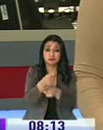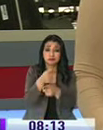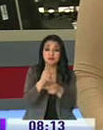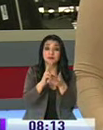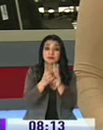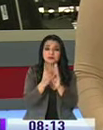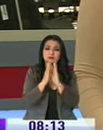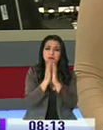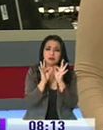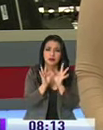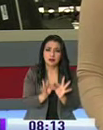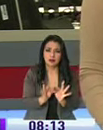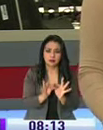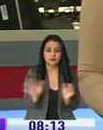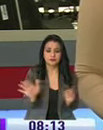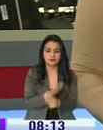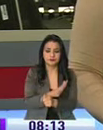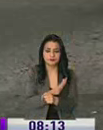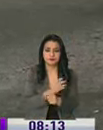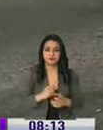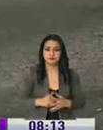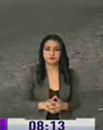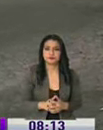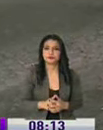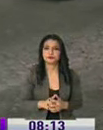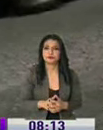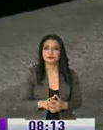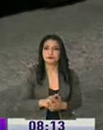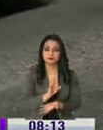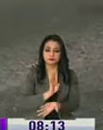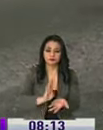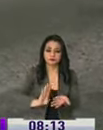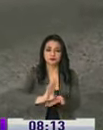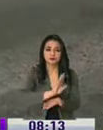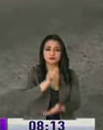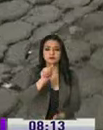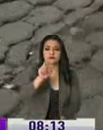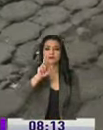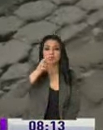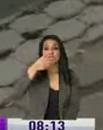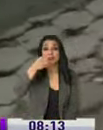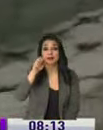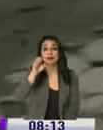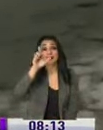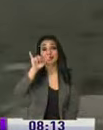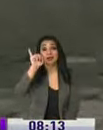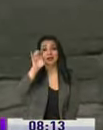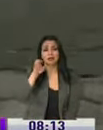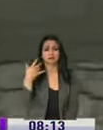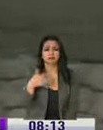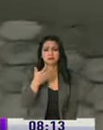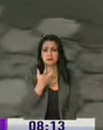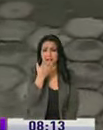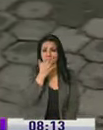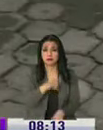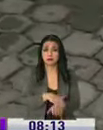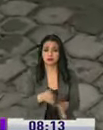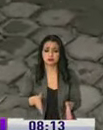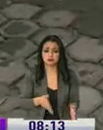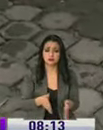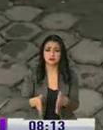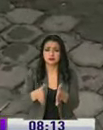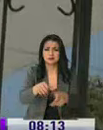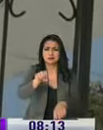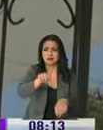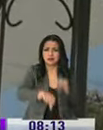el arreglo vial. Veamos. Vecinos del sector de la Argelia Media, al sur de Quito, expresan su molestia por el mal estado de las calles. Una de